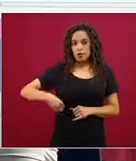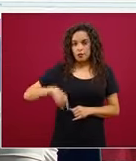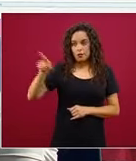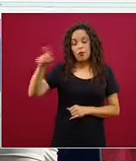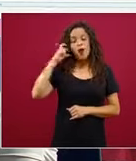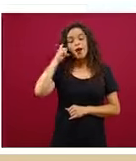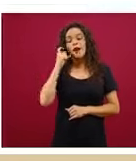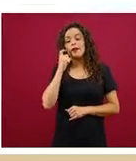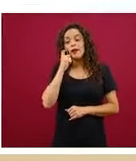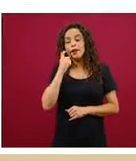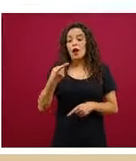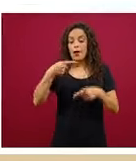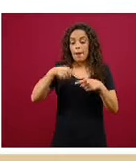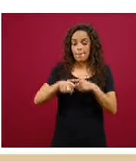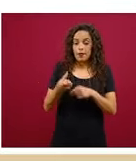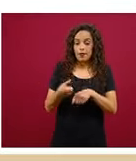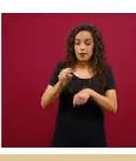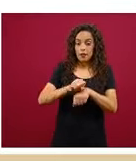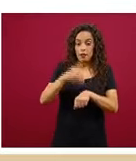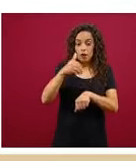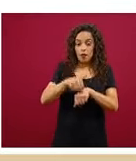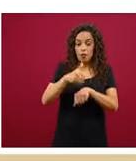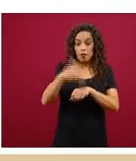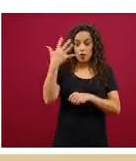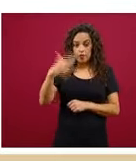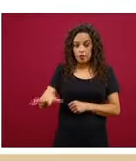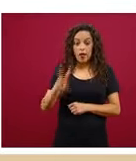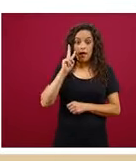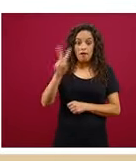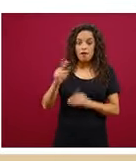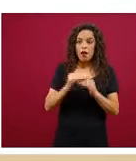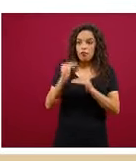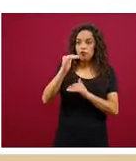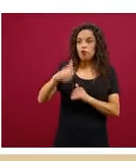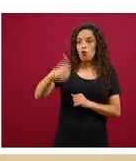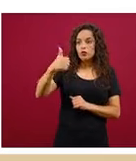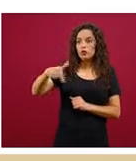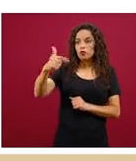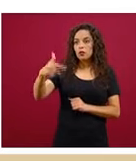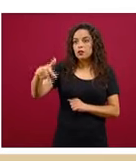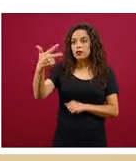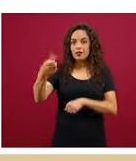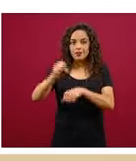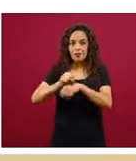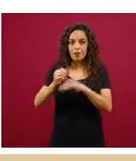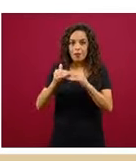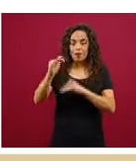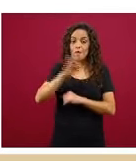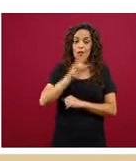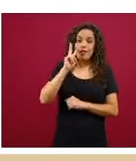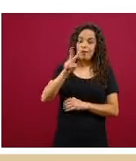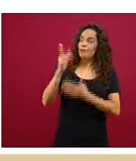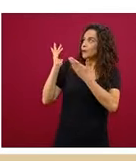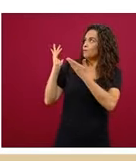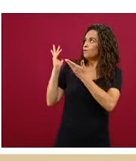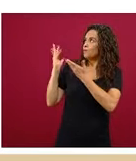ningún caso. Para la semana 11 ya tenemos a Chilpancingo y Los Bravos con los primeros y municipios